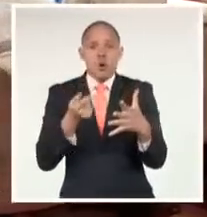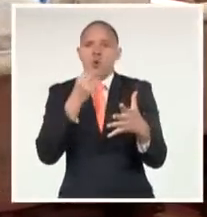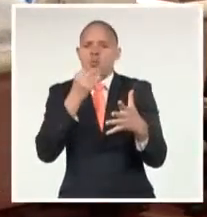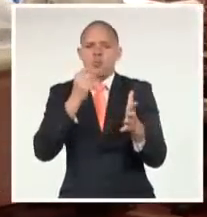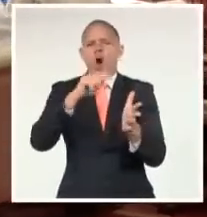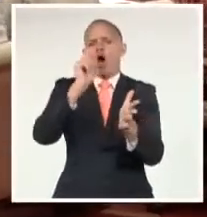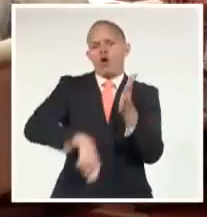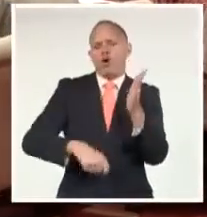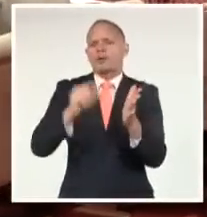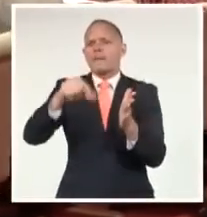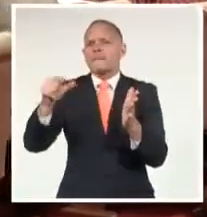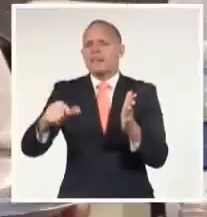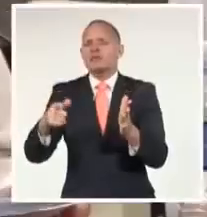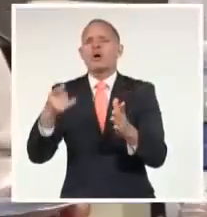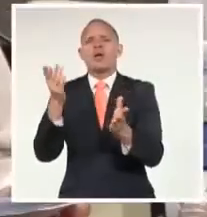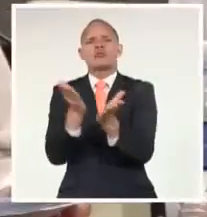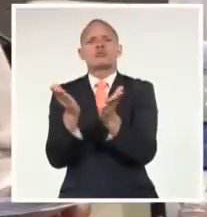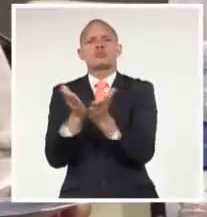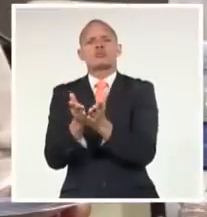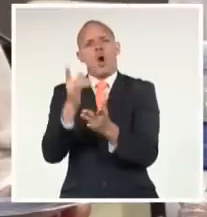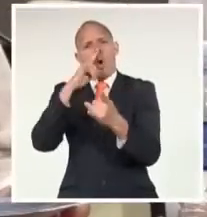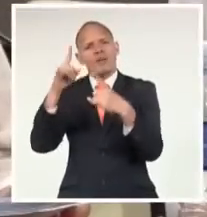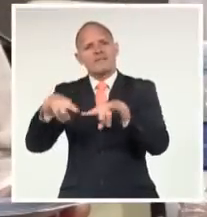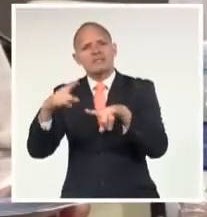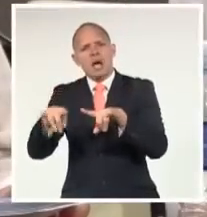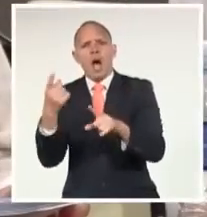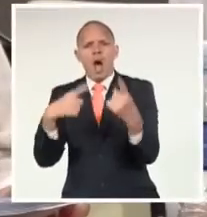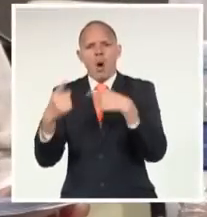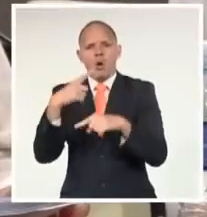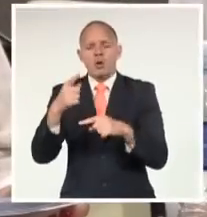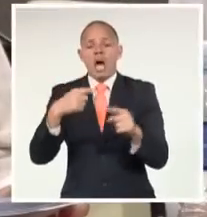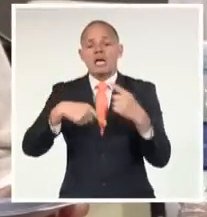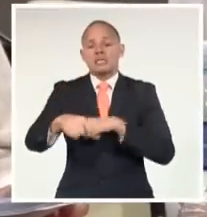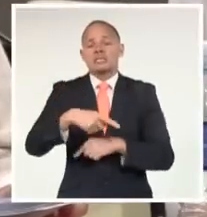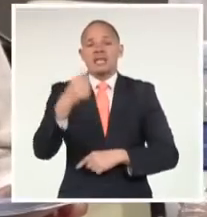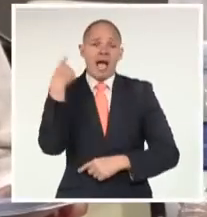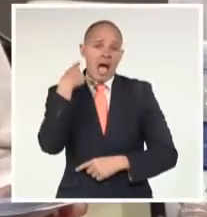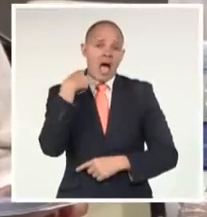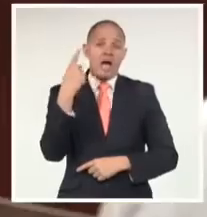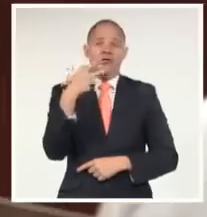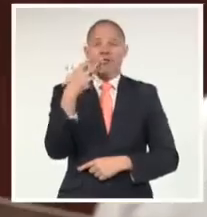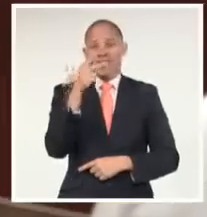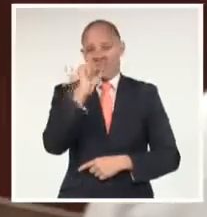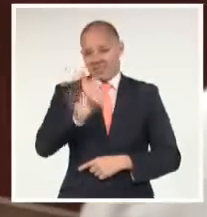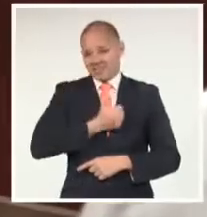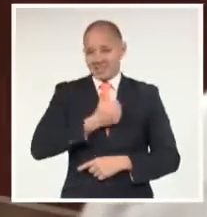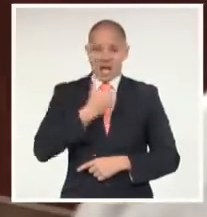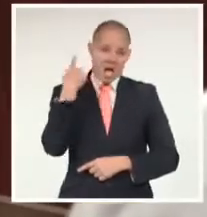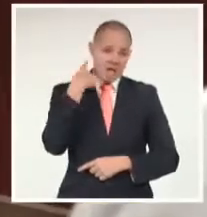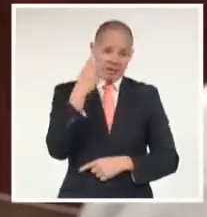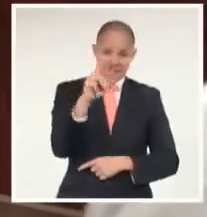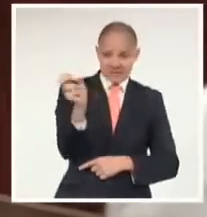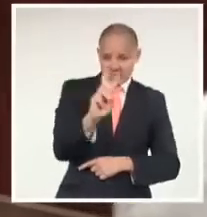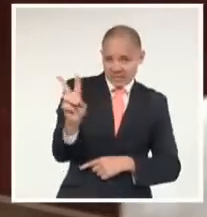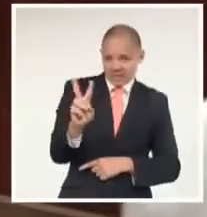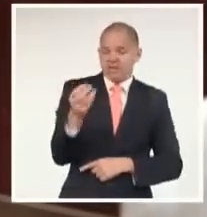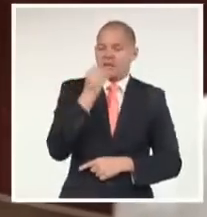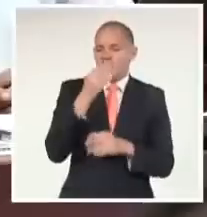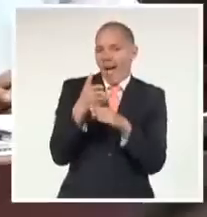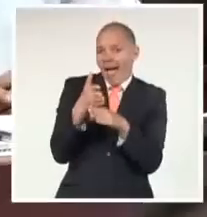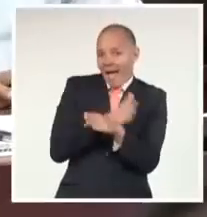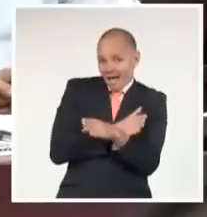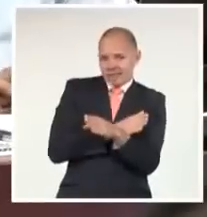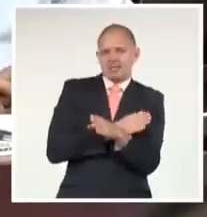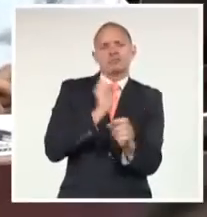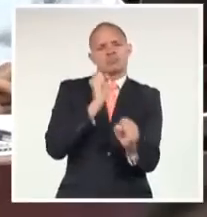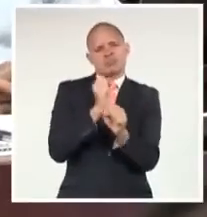técnicos de nivel medio que concluyen sus estudios en diciembre de 2023, además de la actualización del Plan Hidráulico